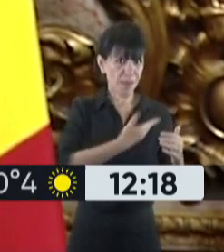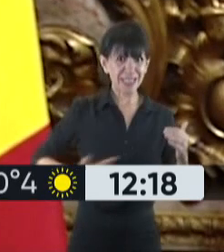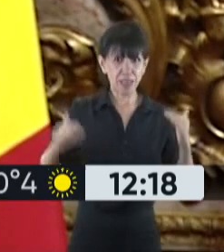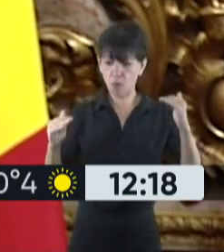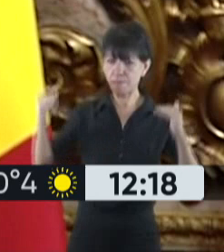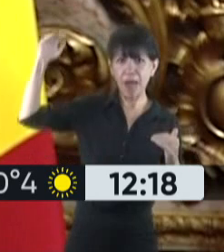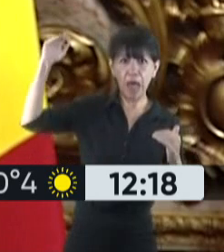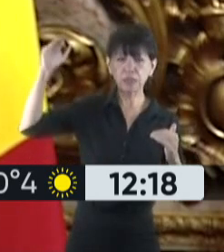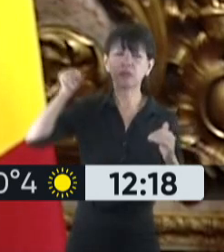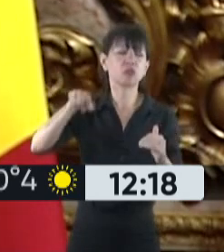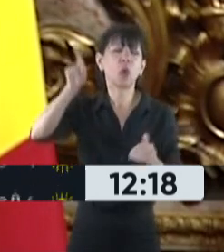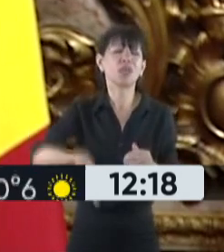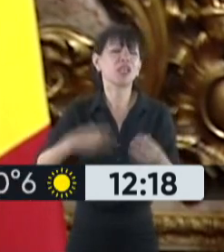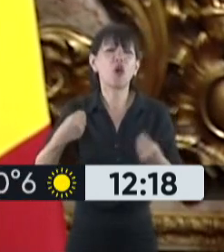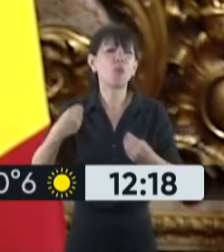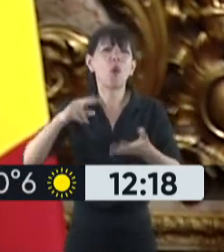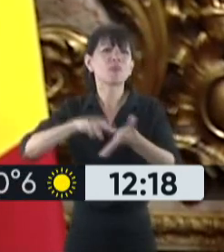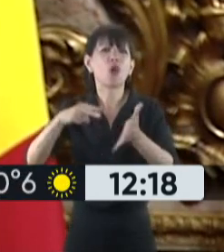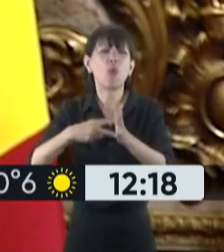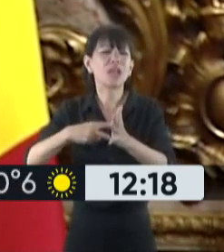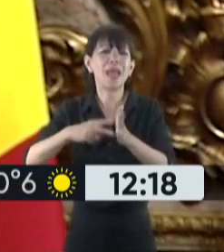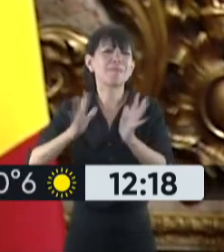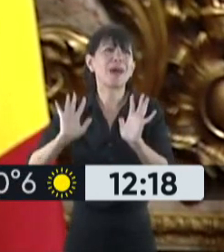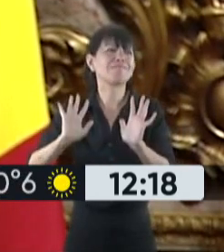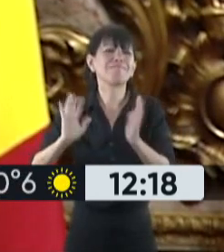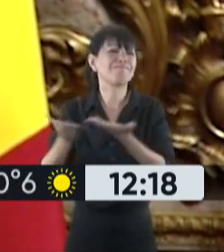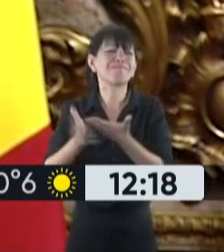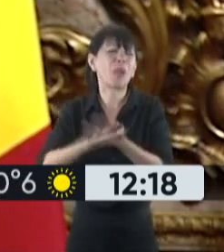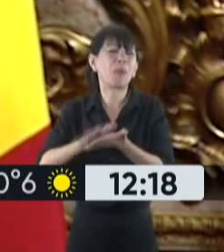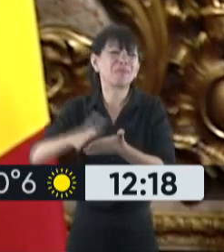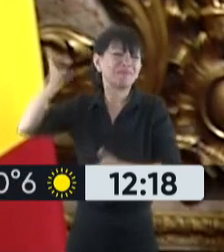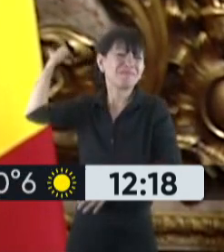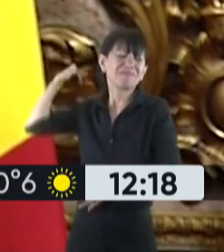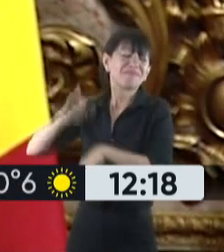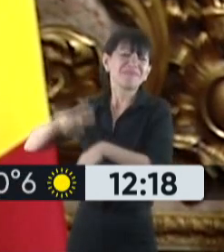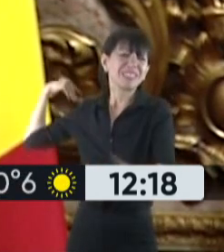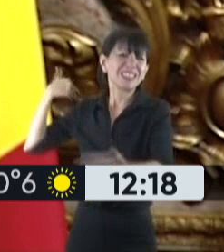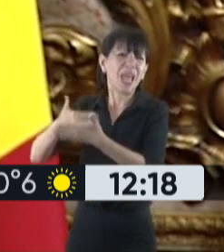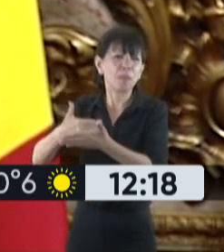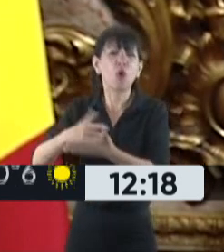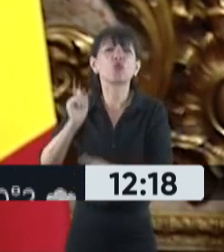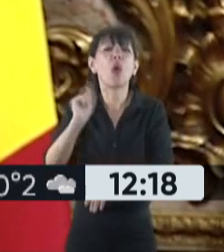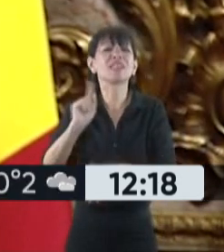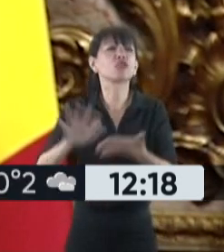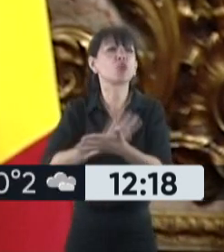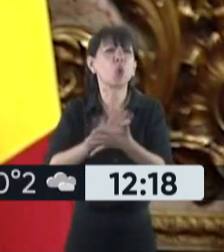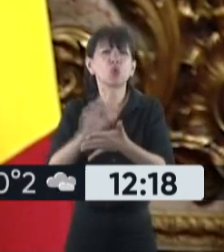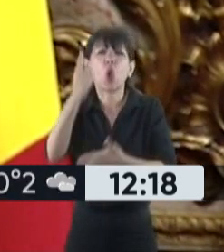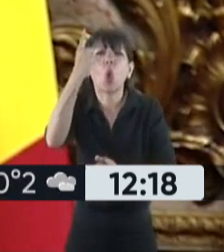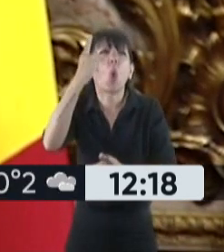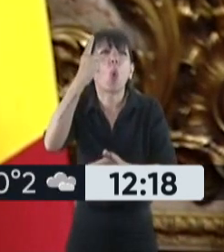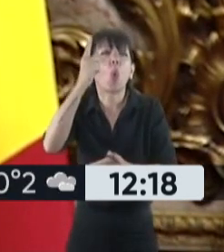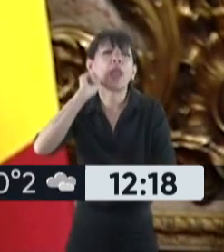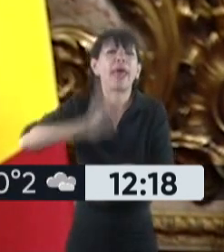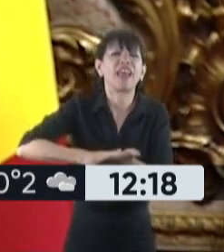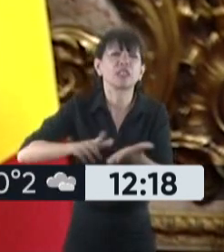problema sistémico y no creo que se puede solucionar a través de medidas puntuales. Hay que tener